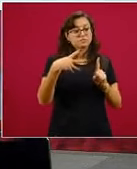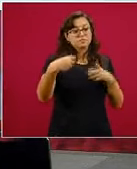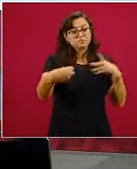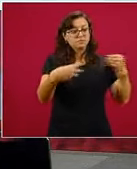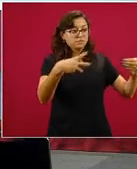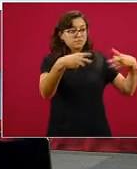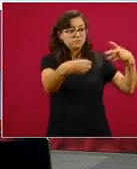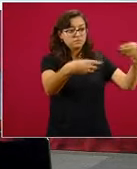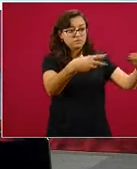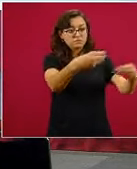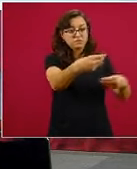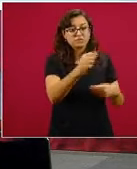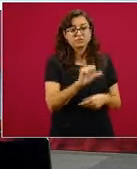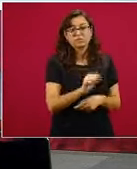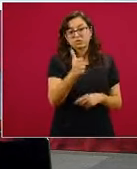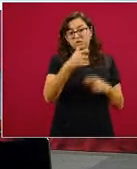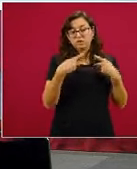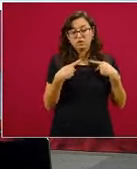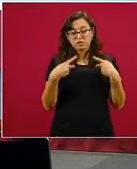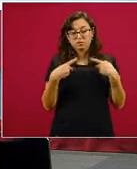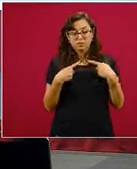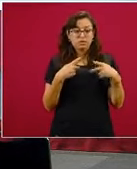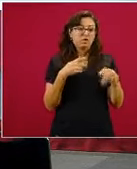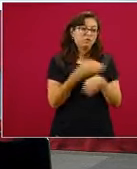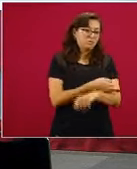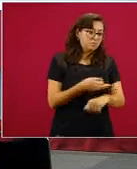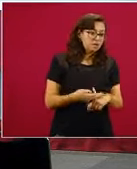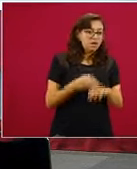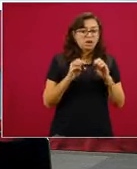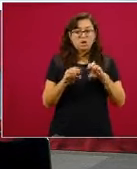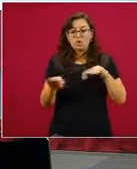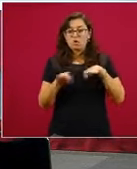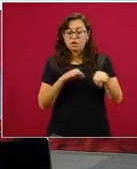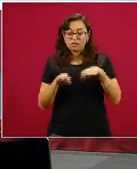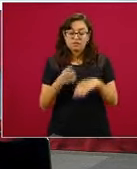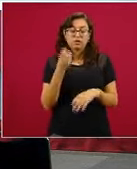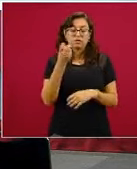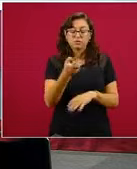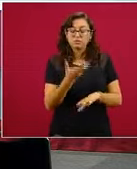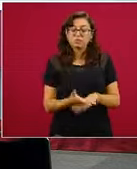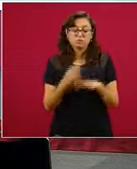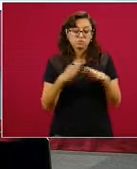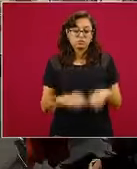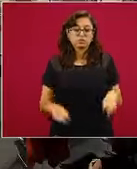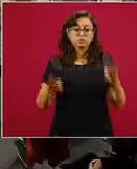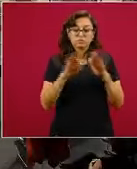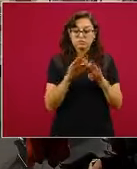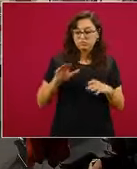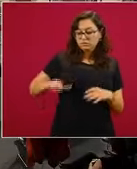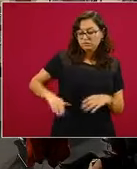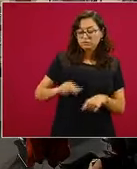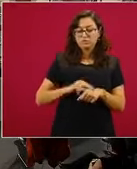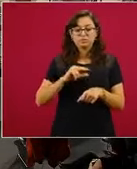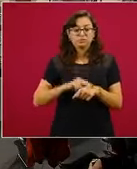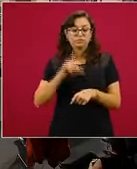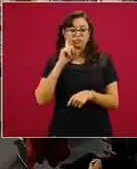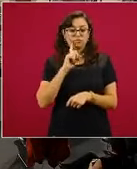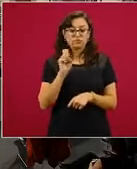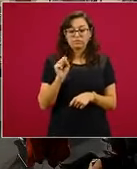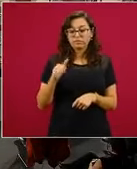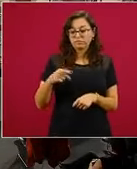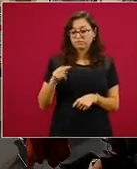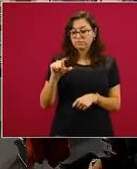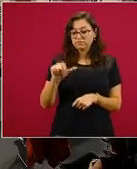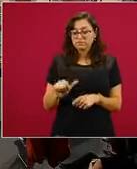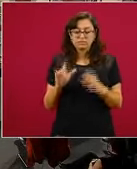de su familia o al resto de las personas en donde laboran. Entonces, aquí es bien importante. La doctora Santa ya tocó la